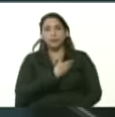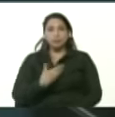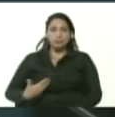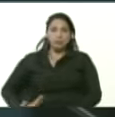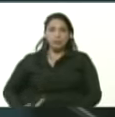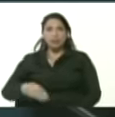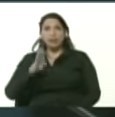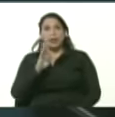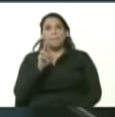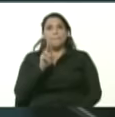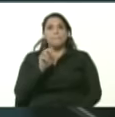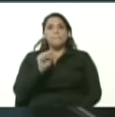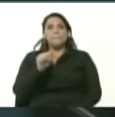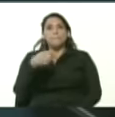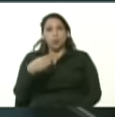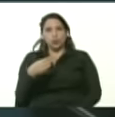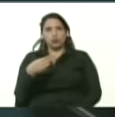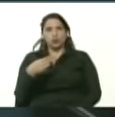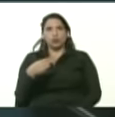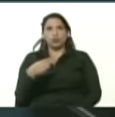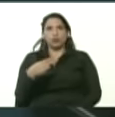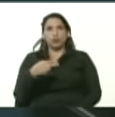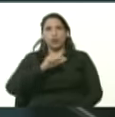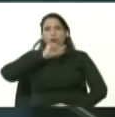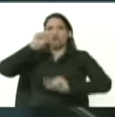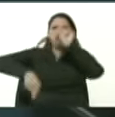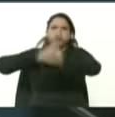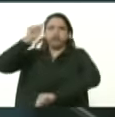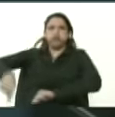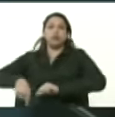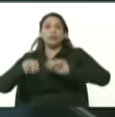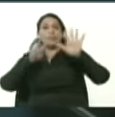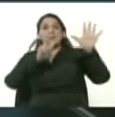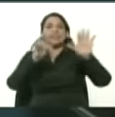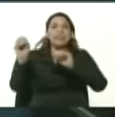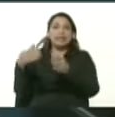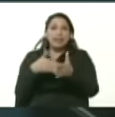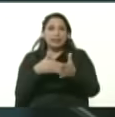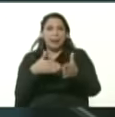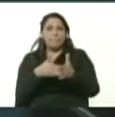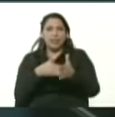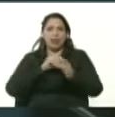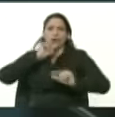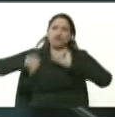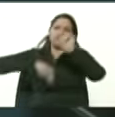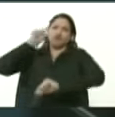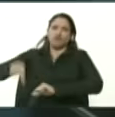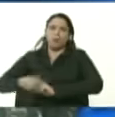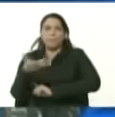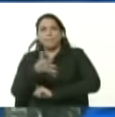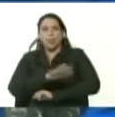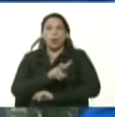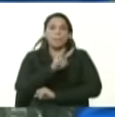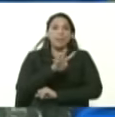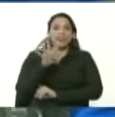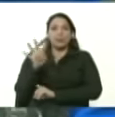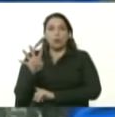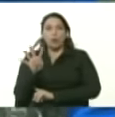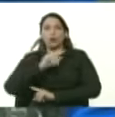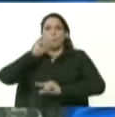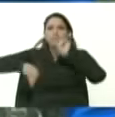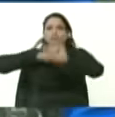Bush lanzó 70.000 bombas, lo cual dio un promedio de 24 bombas por